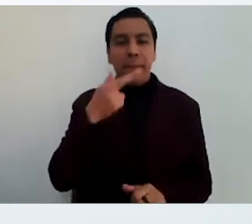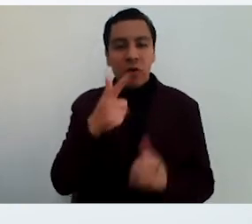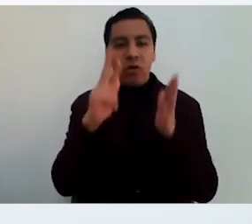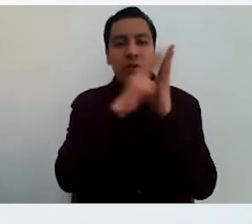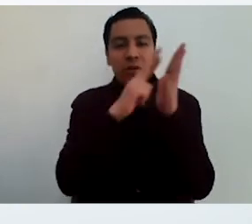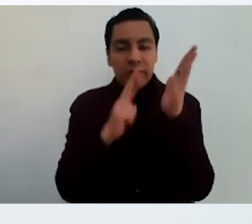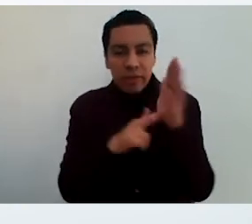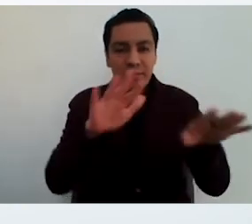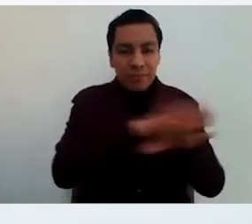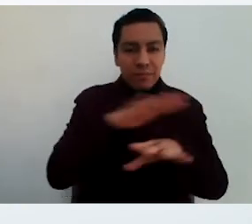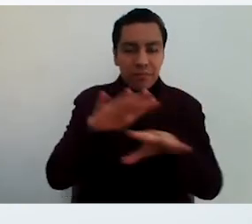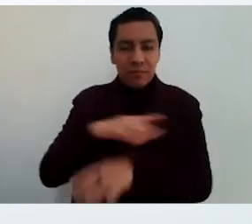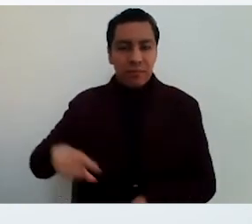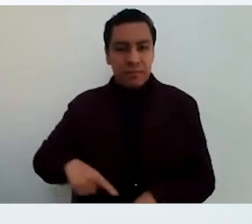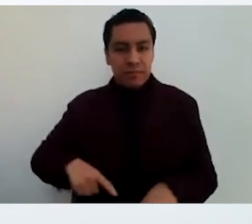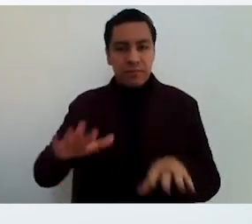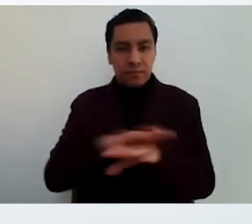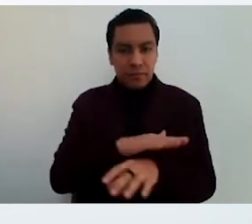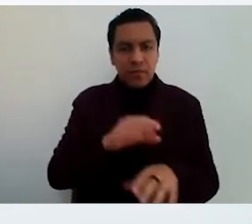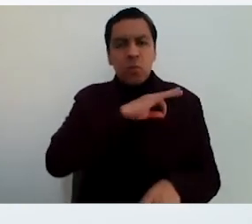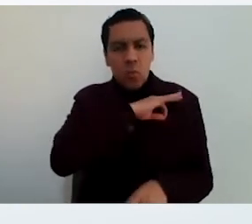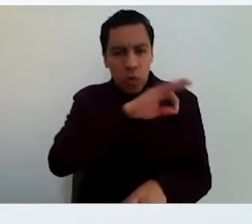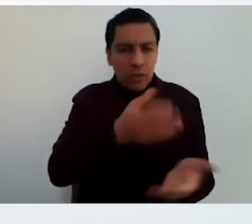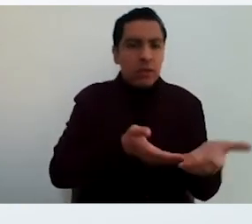las personas, pero que al mismo tiempo